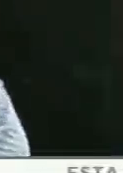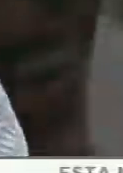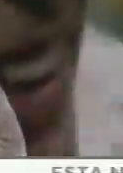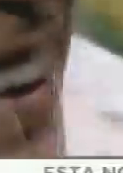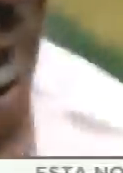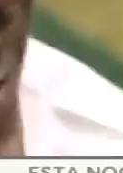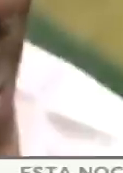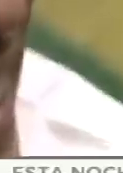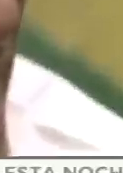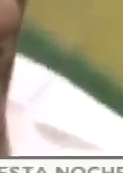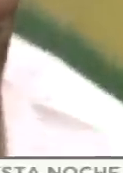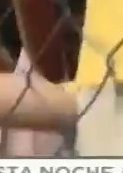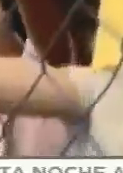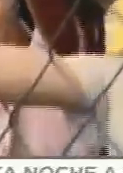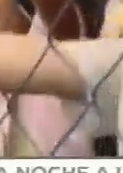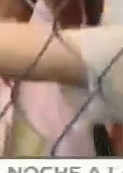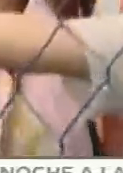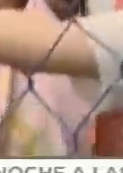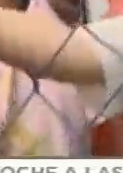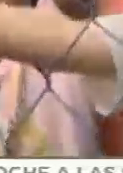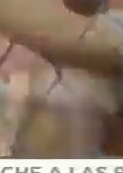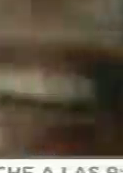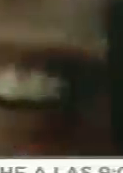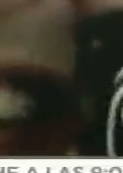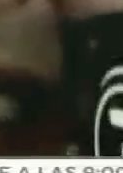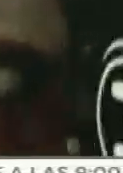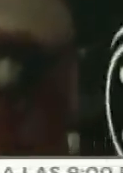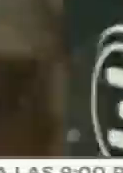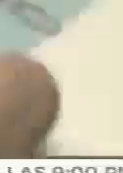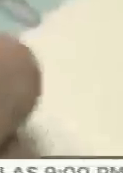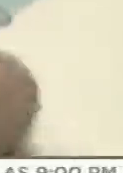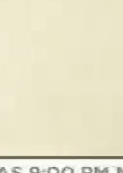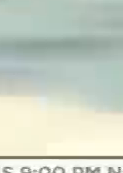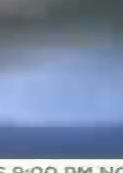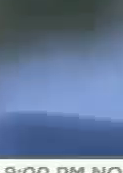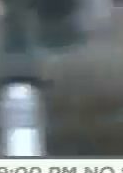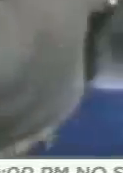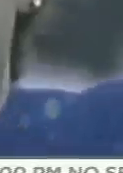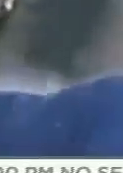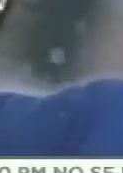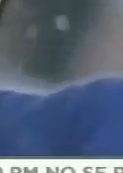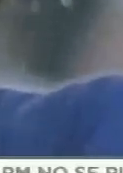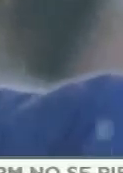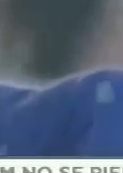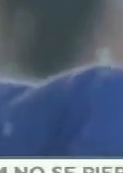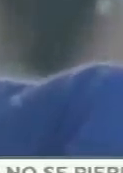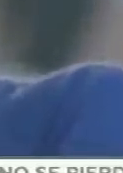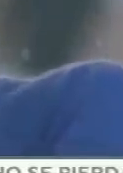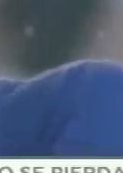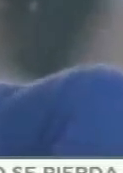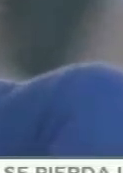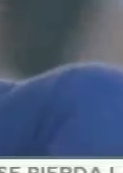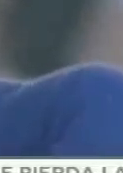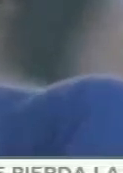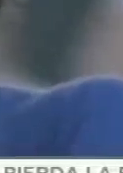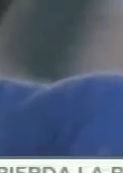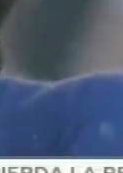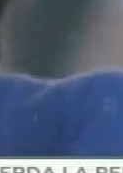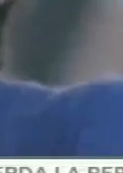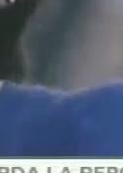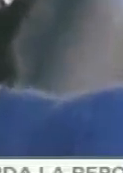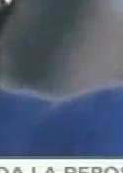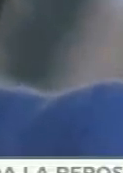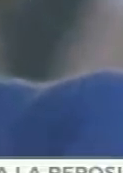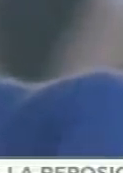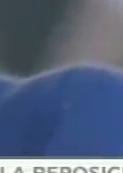tiempo sigue siendo real. El amor por Diego nunca se mancha. El fútbol es el deporte más lindo y más